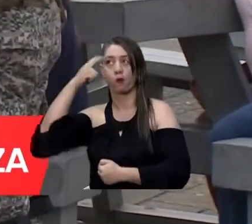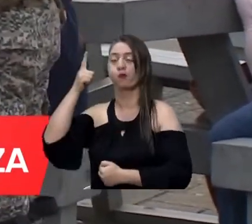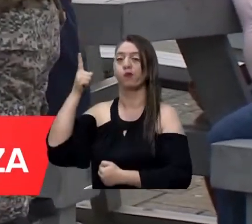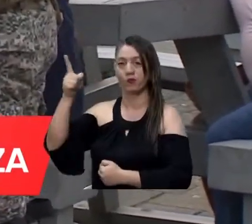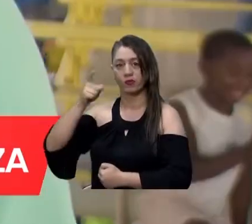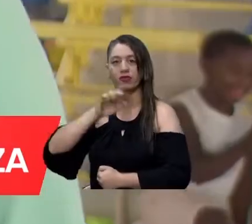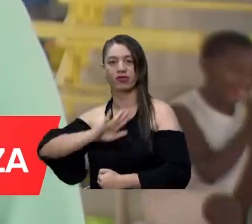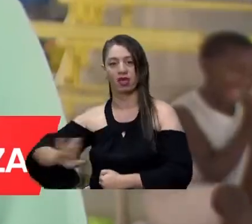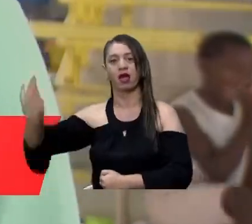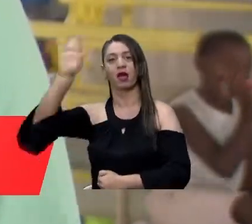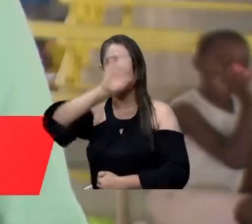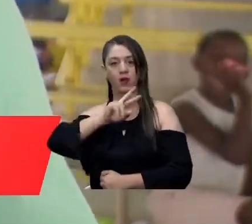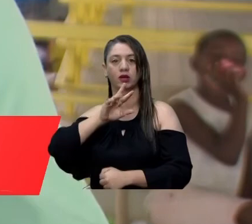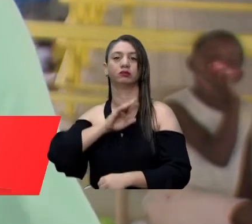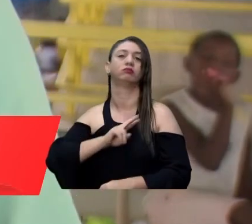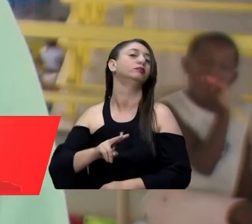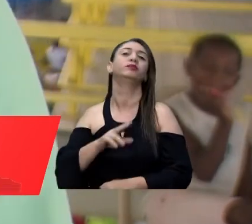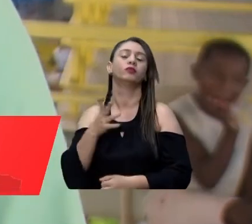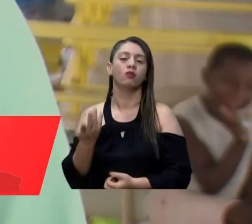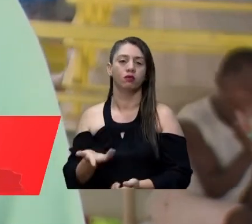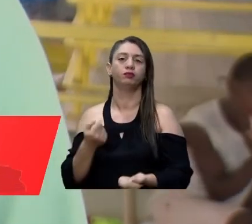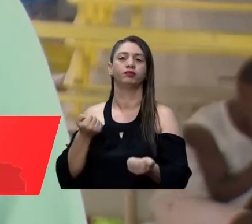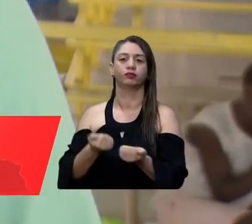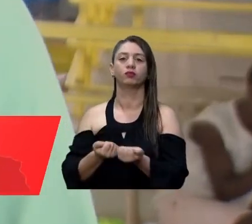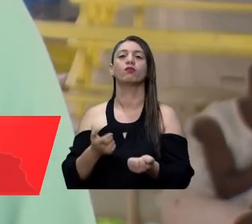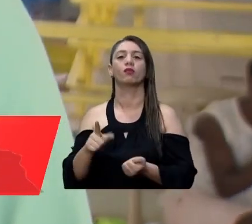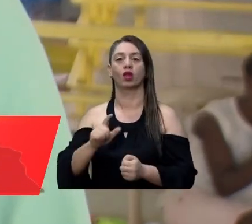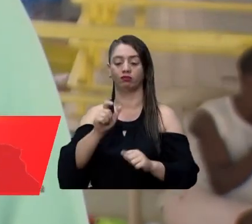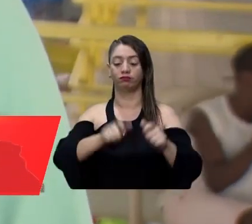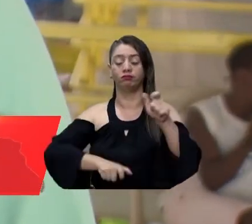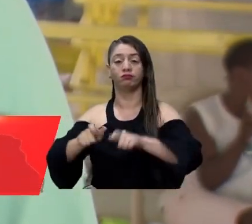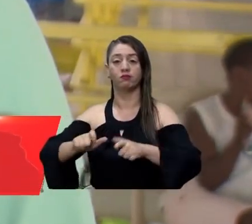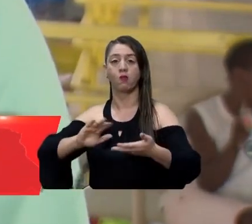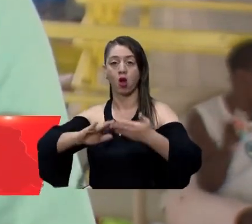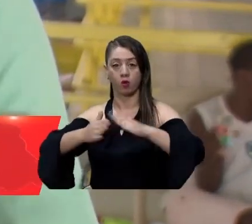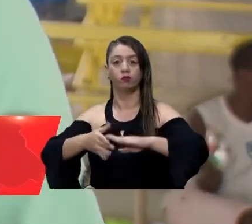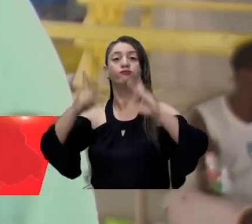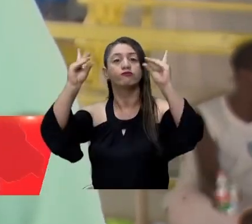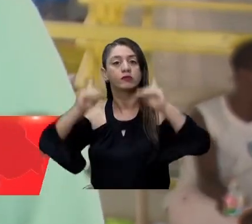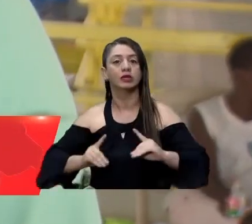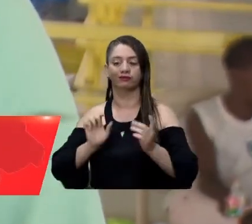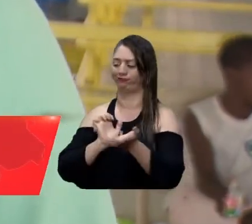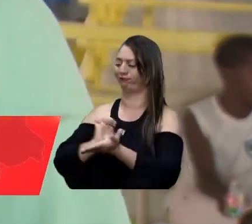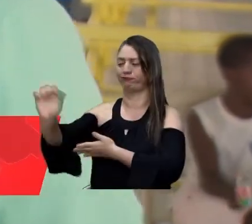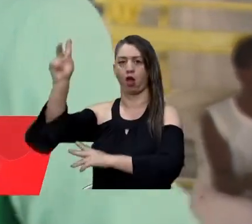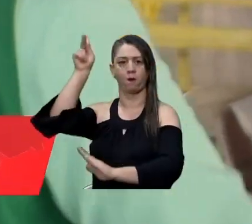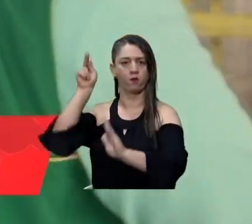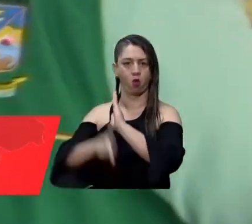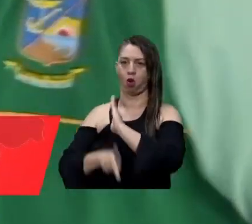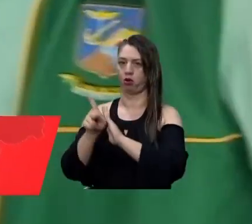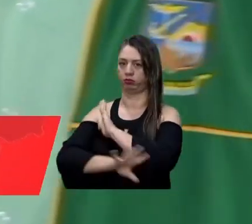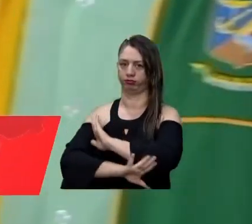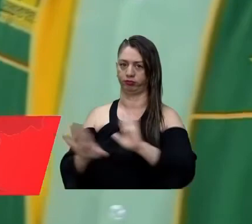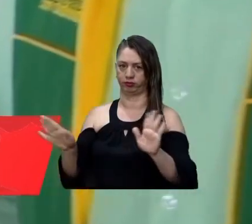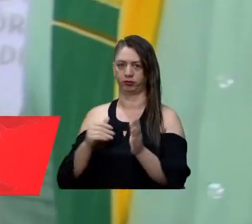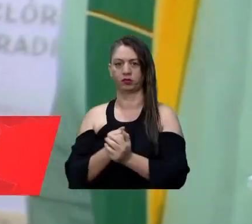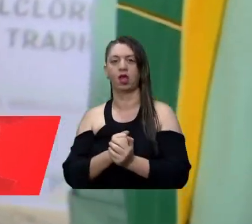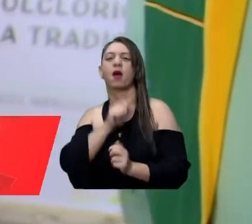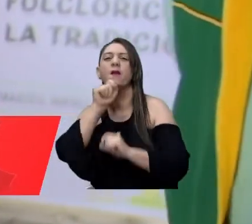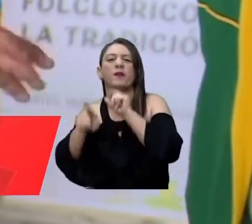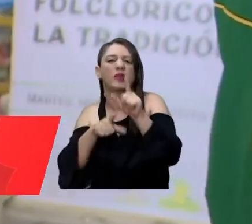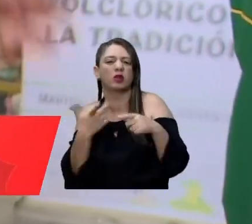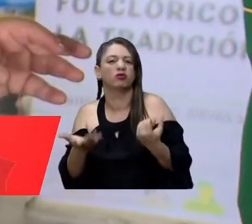gobierno departamental, el local, y la comunidad también tomar la decisión, como la hemos tomado, de rechazar la violencia. Alcalde, ¿qué comunas son las que